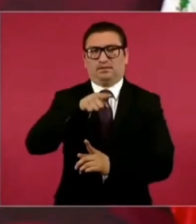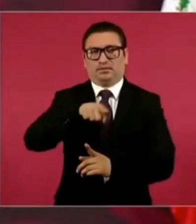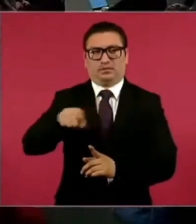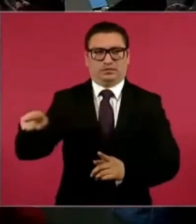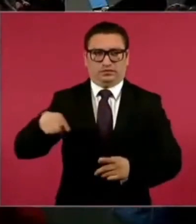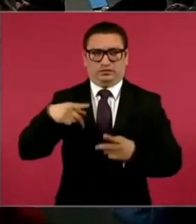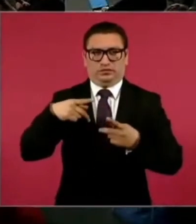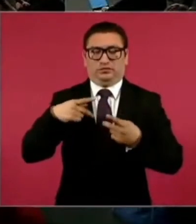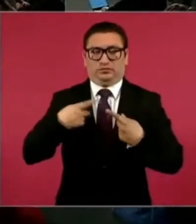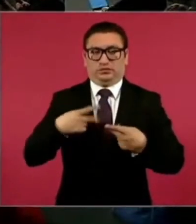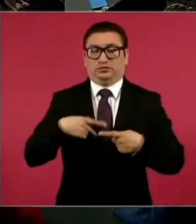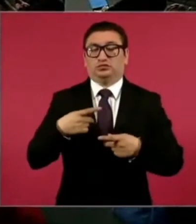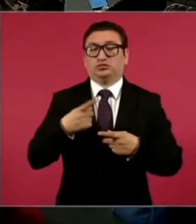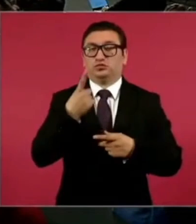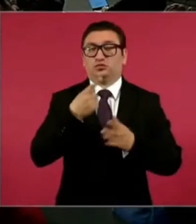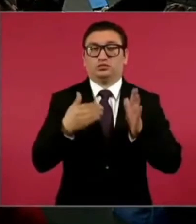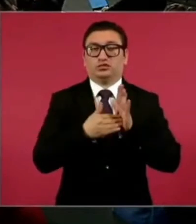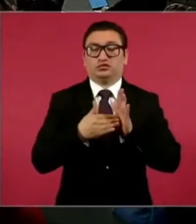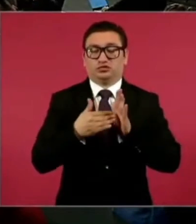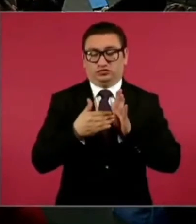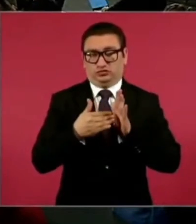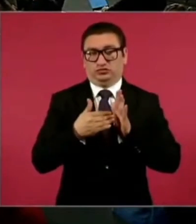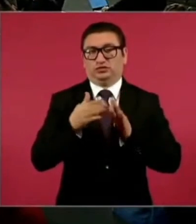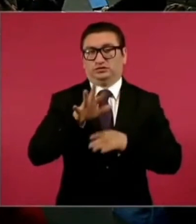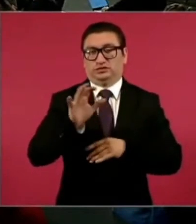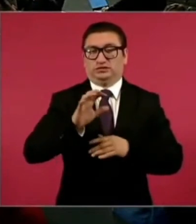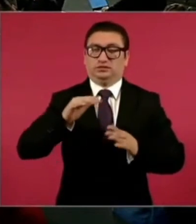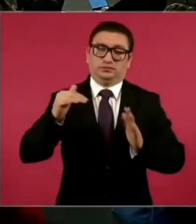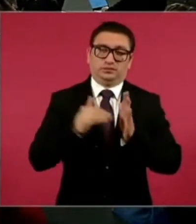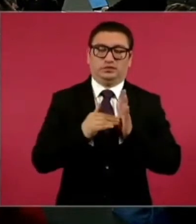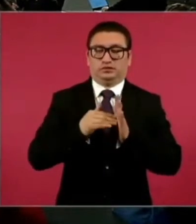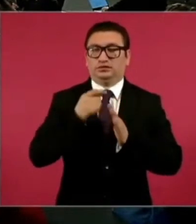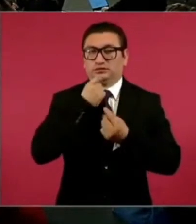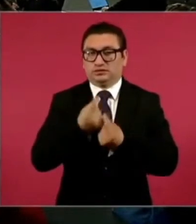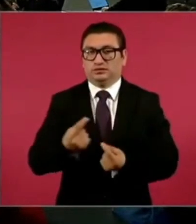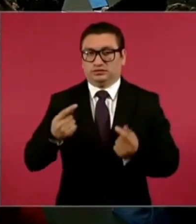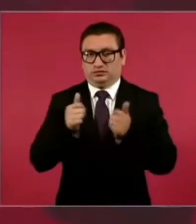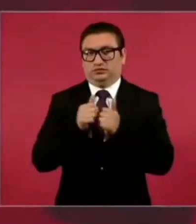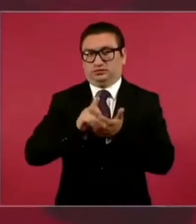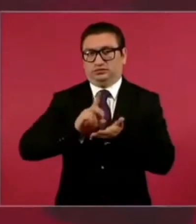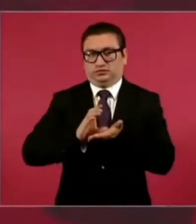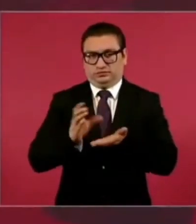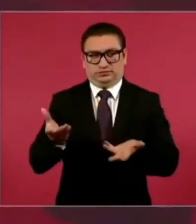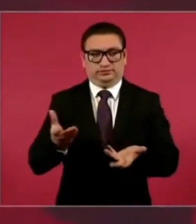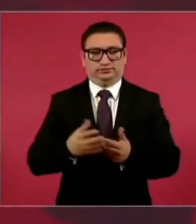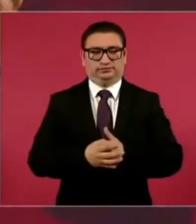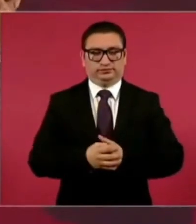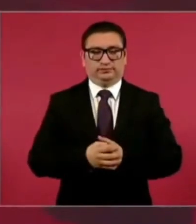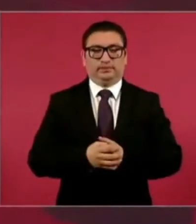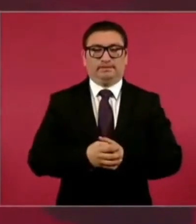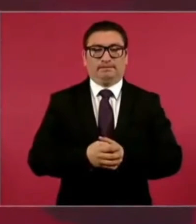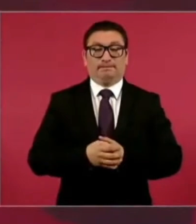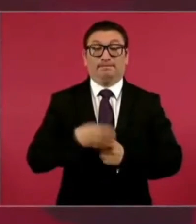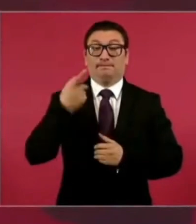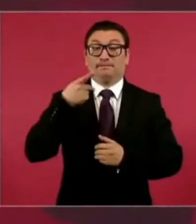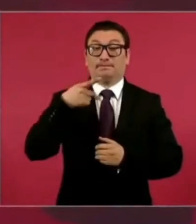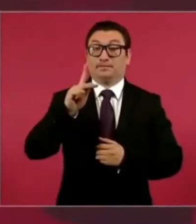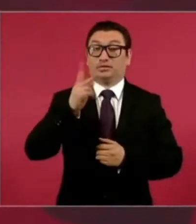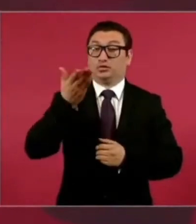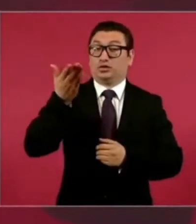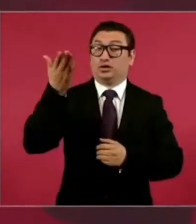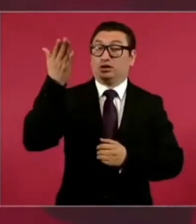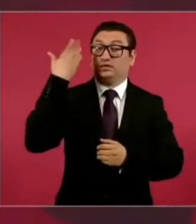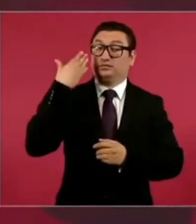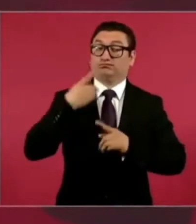a 1.500.000 niños y niñas con discapacidad. Pero antes